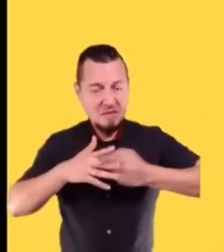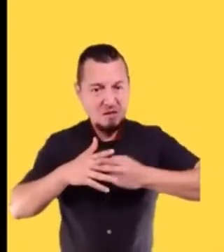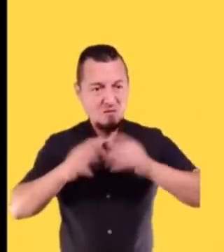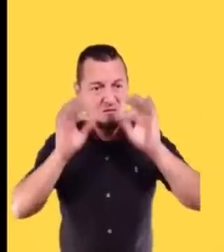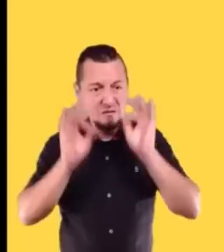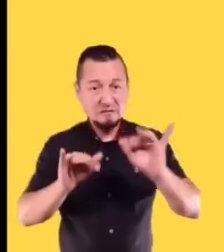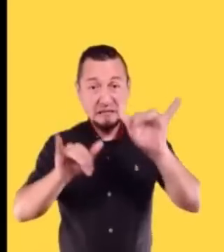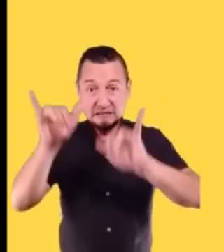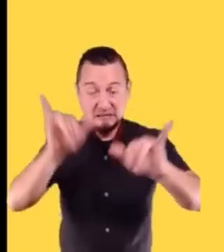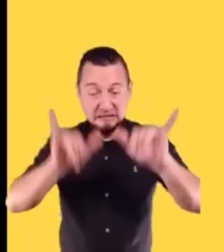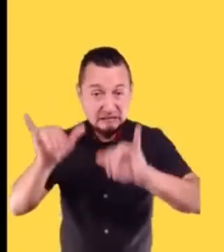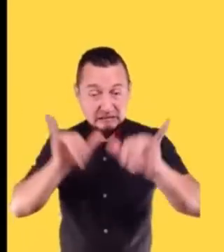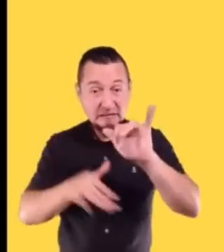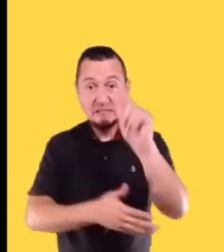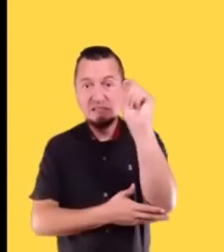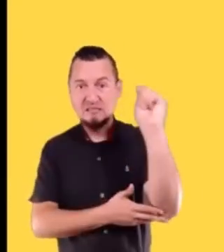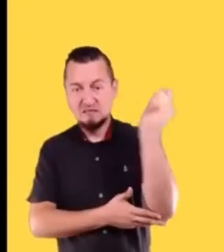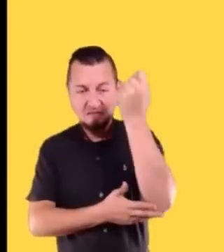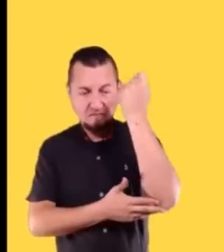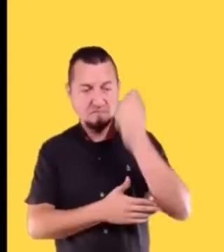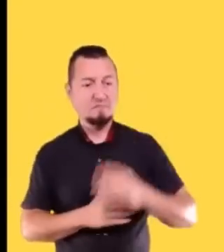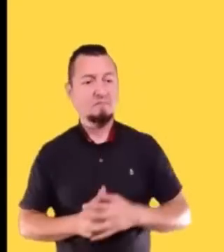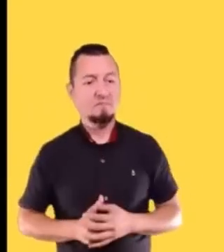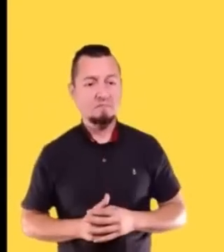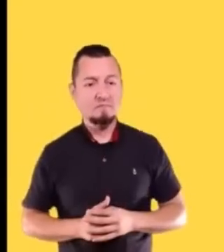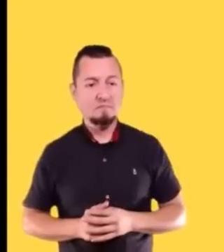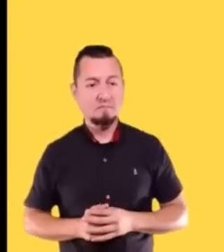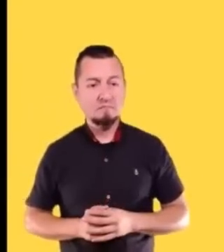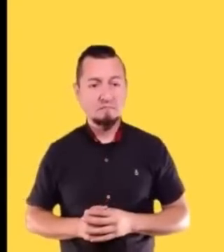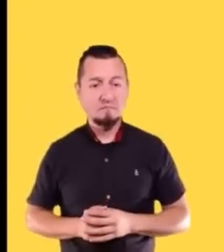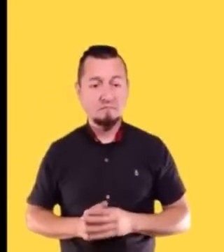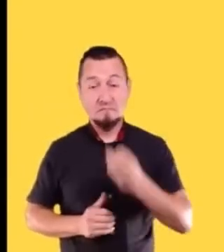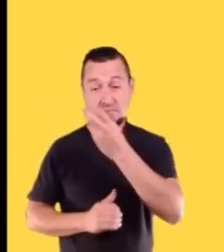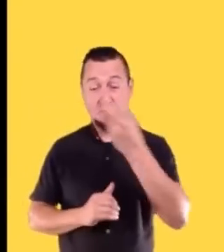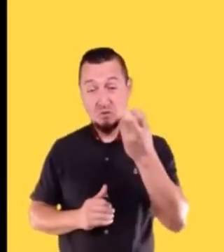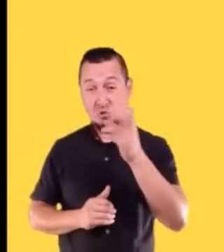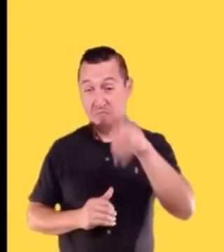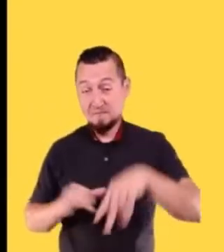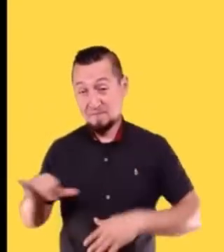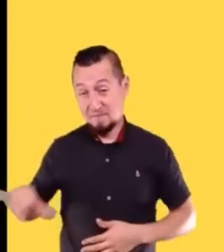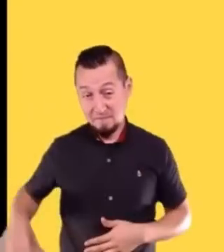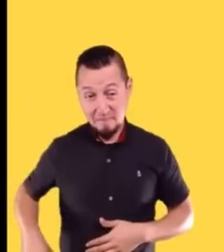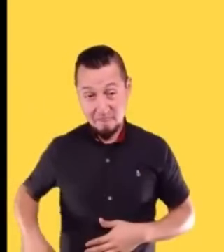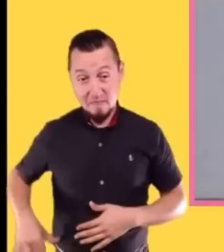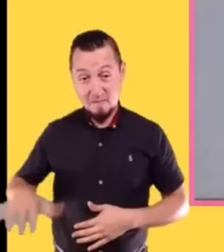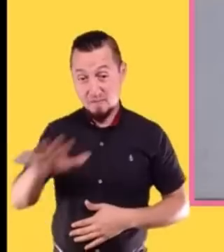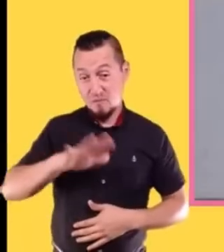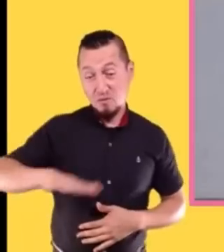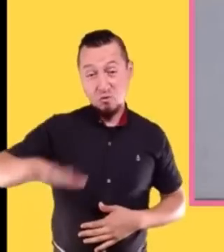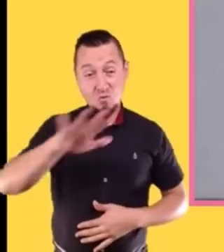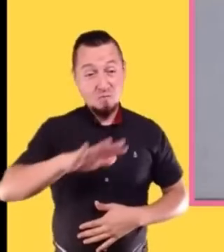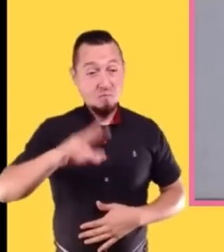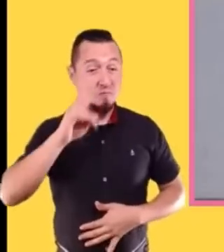y tecnología. Adelante, Juan Carlos. Mira, aquí viene interesante porque creo que todos hemos visto publicaciones, memes de todo tipo. Muchos